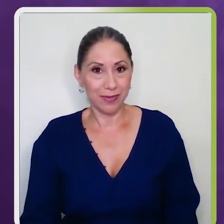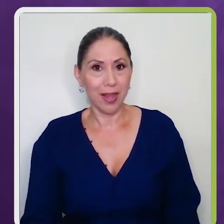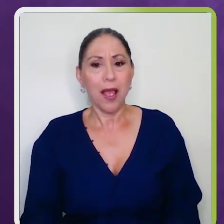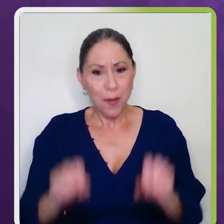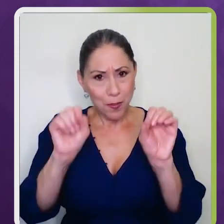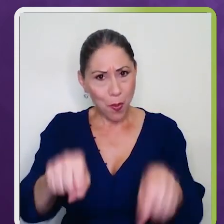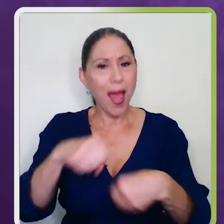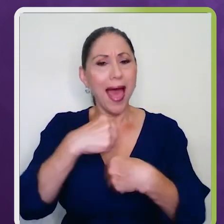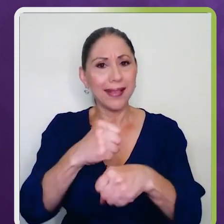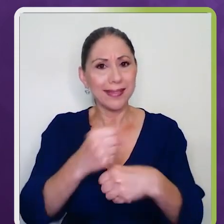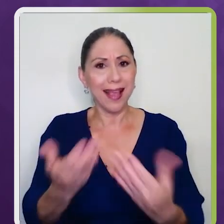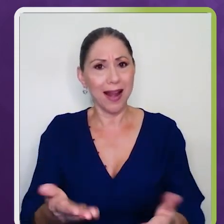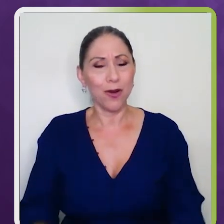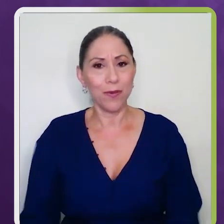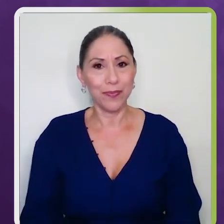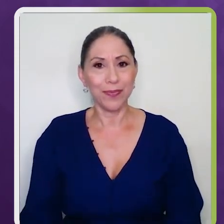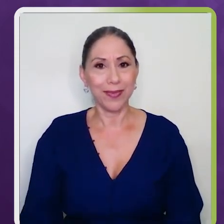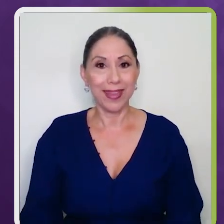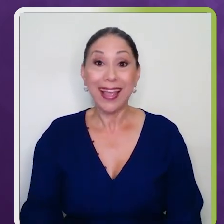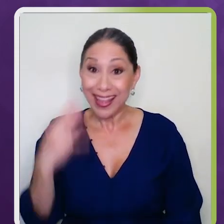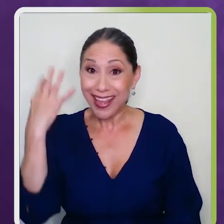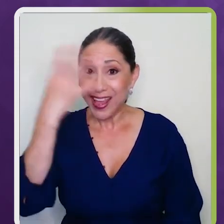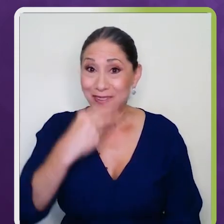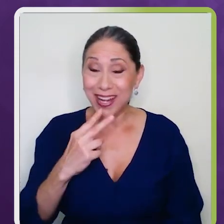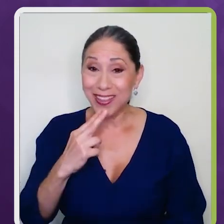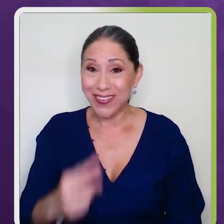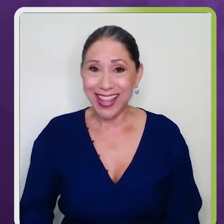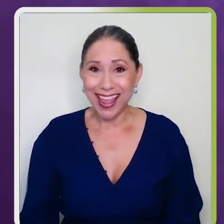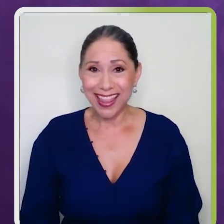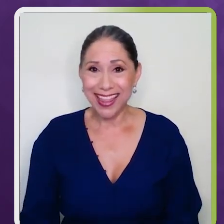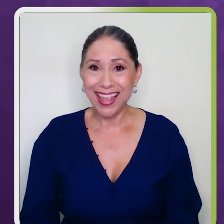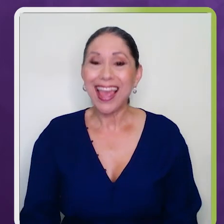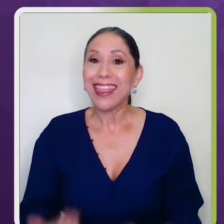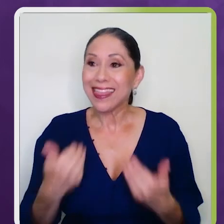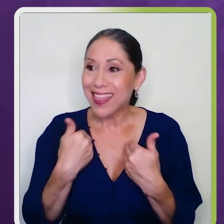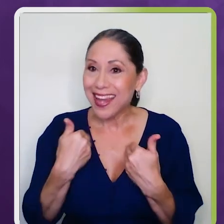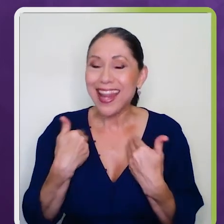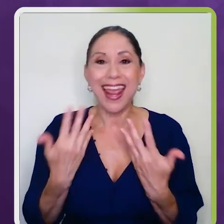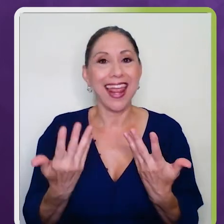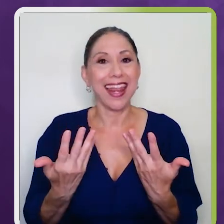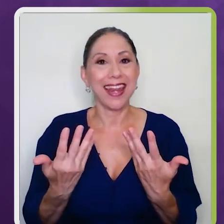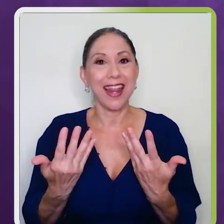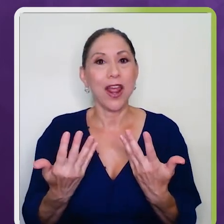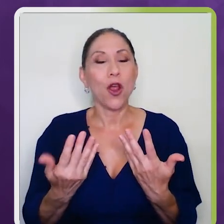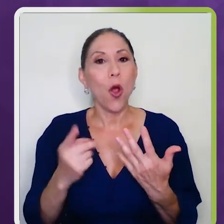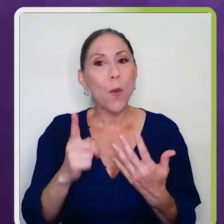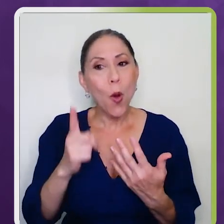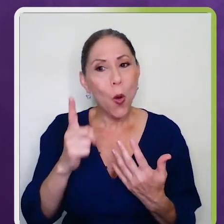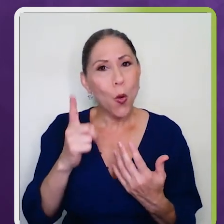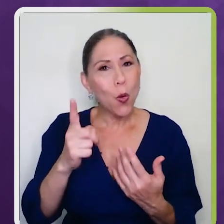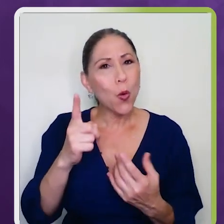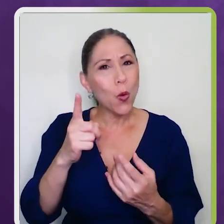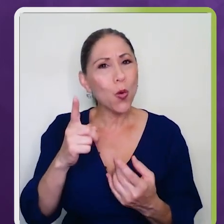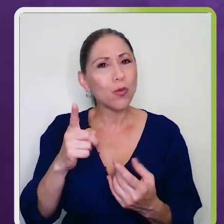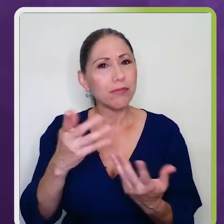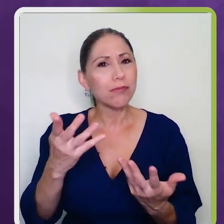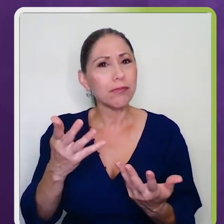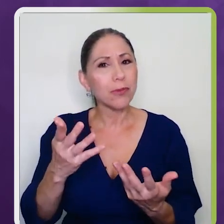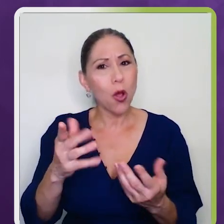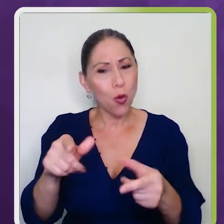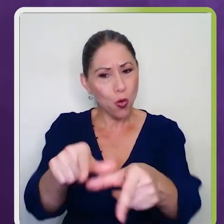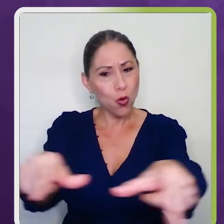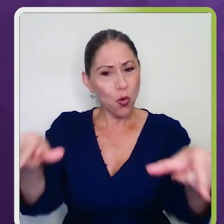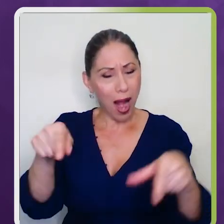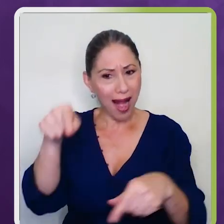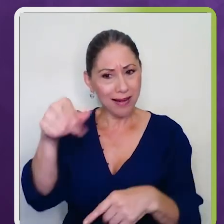razón por la cual no hacerlo. Y qué bonito, ¿verdad? Tener una integración y una integridad de destino en el cual